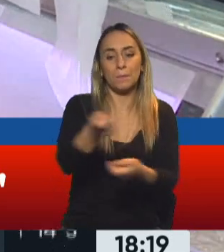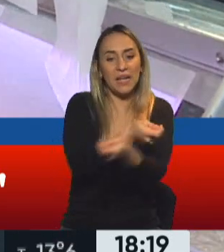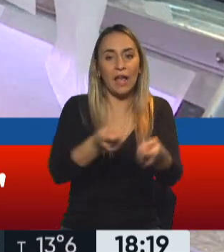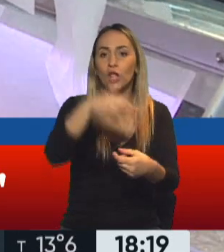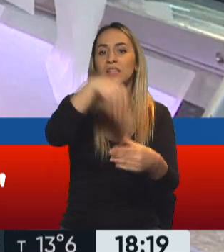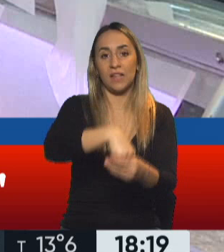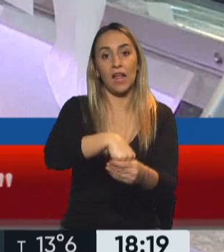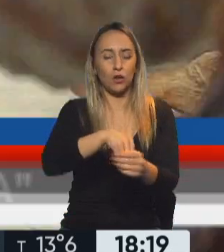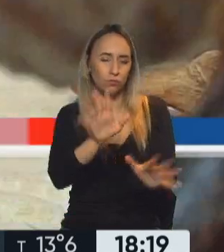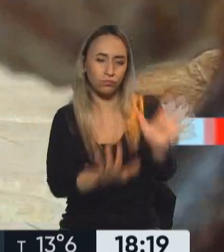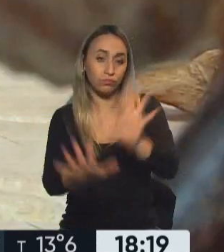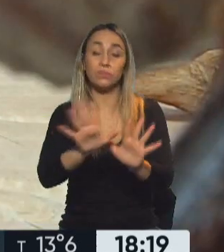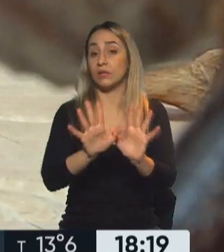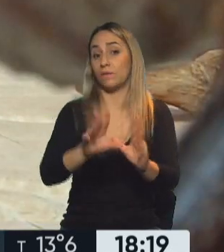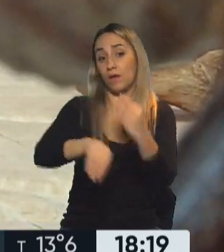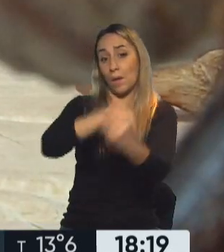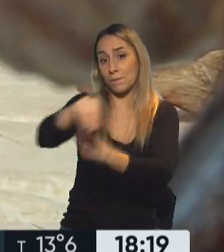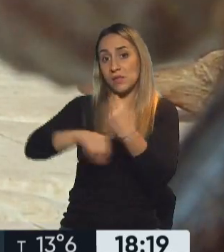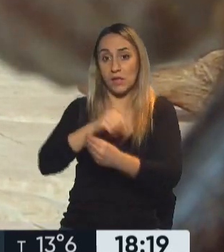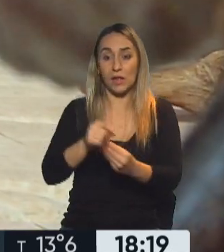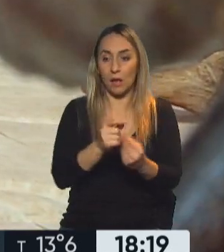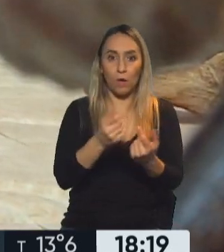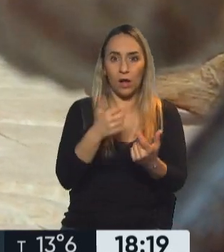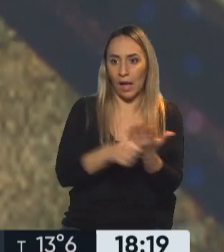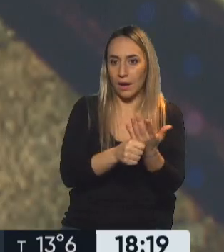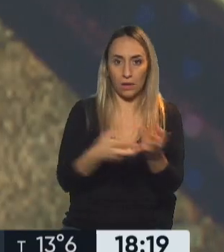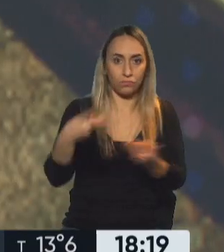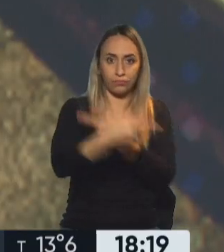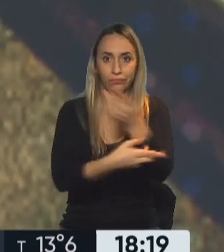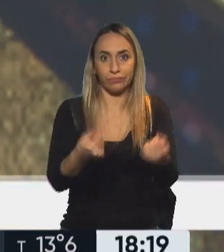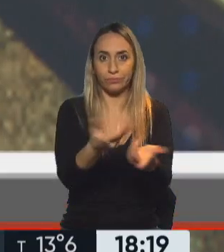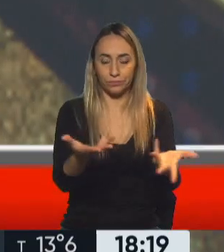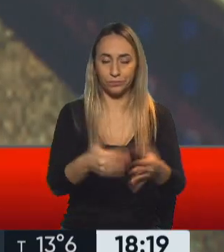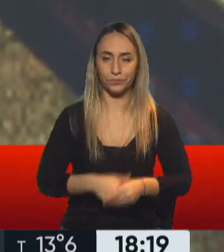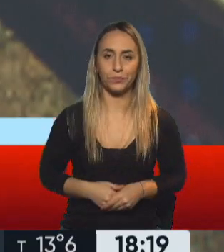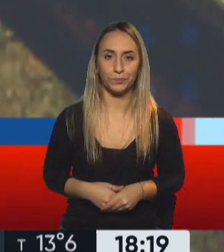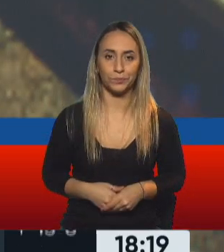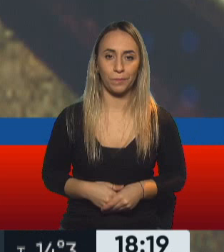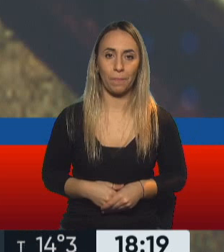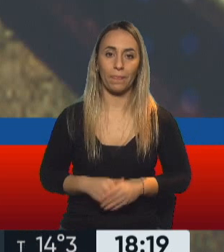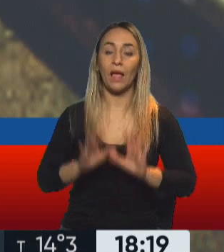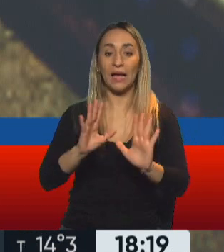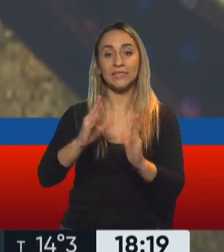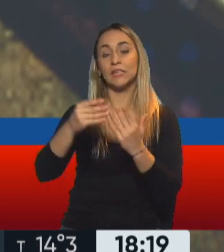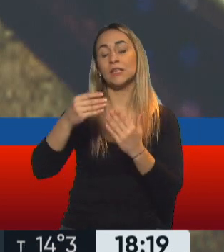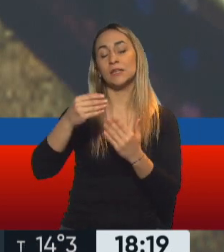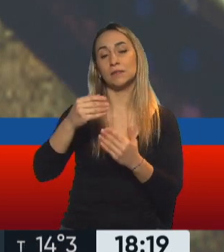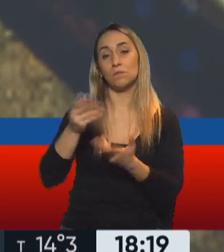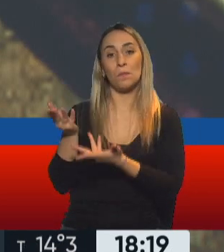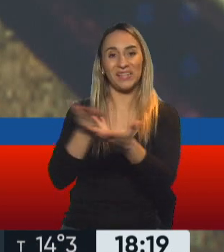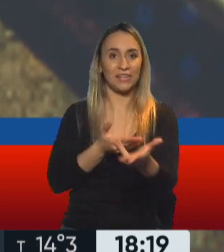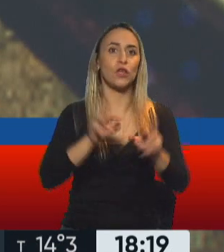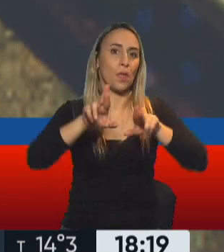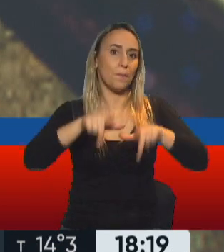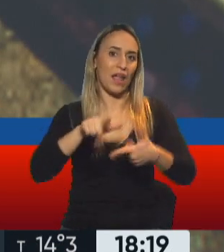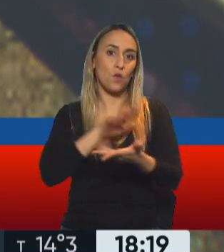y justamente con los hogares debidamente abastecidos. Aparte de la presentación hoy entonces de este nuevo plan